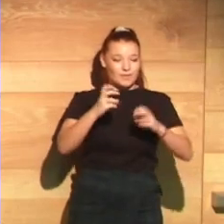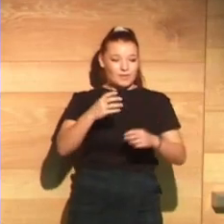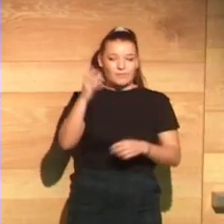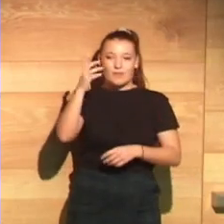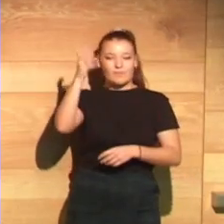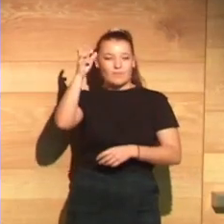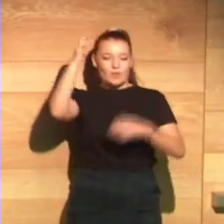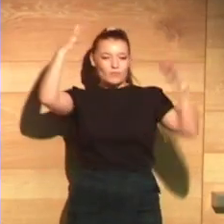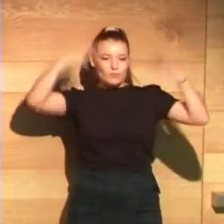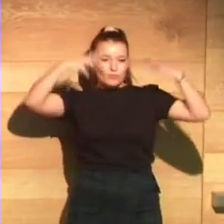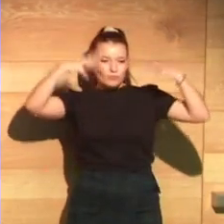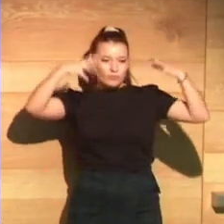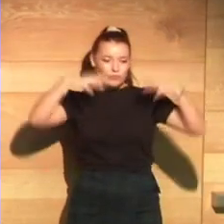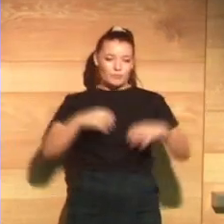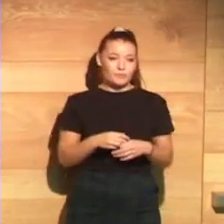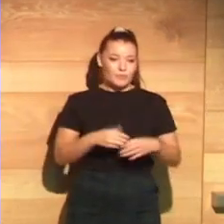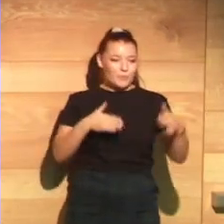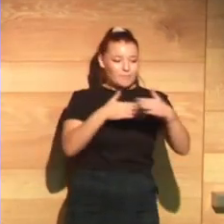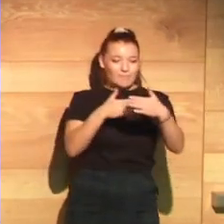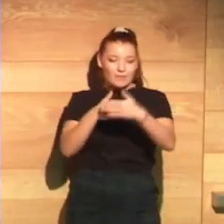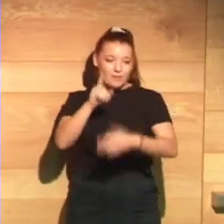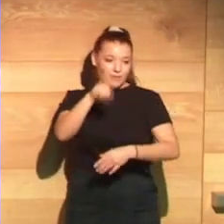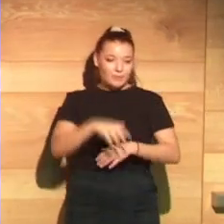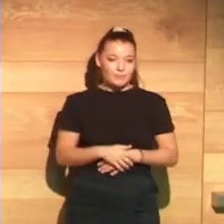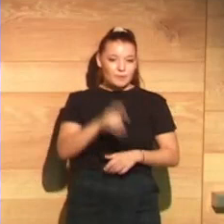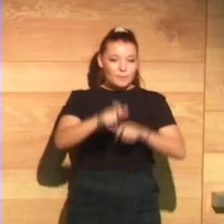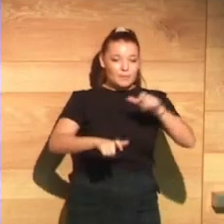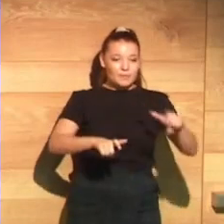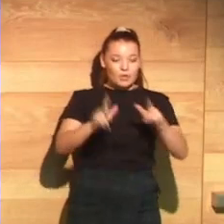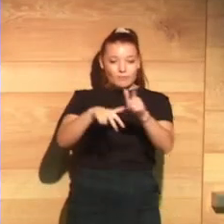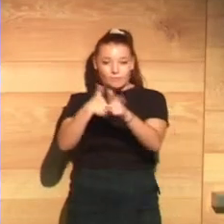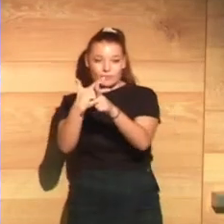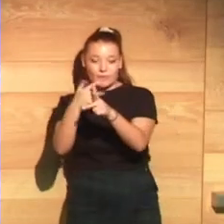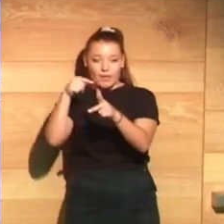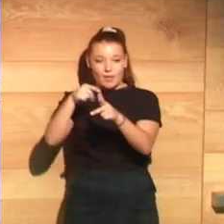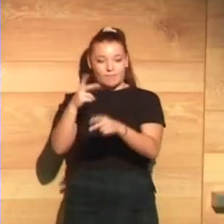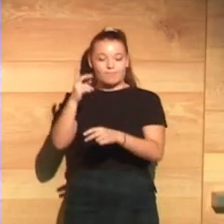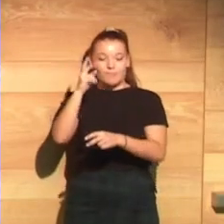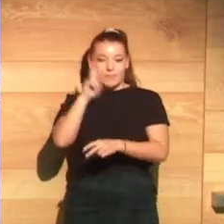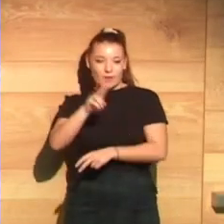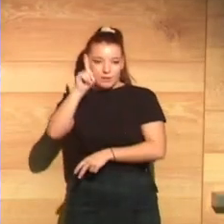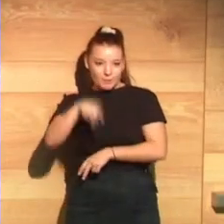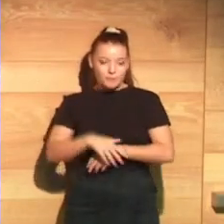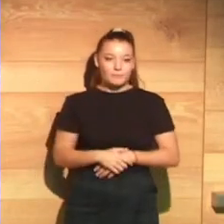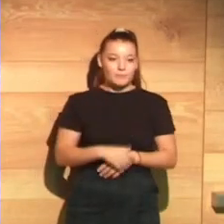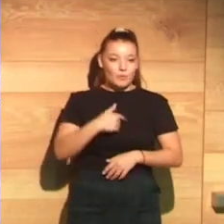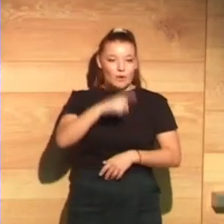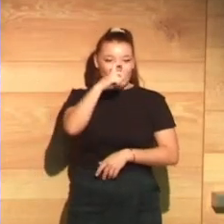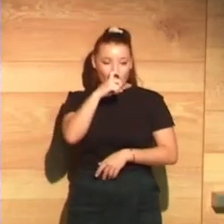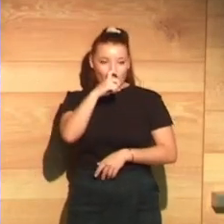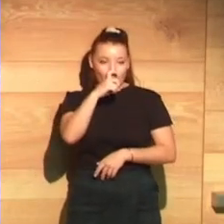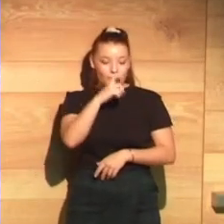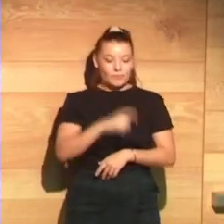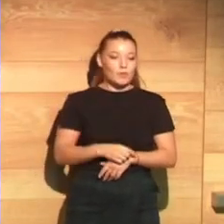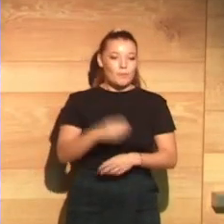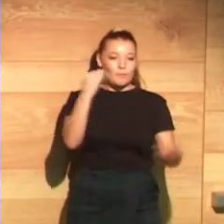lluvia y de restricciones, y también a todos los que nos ven por streaming. Os vamos a recordar